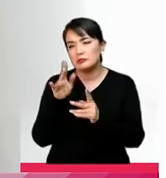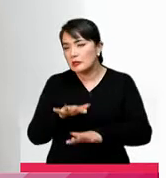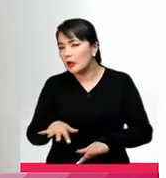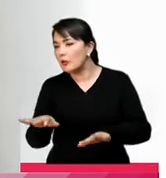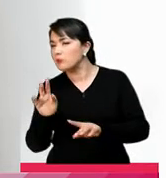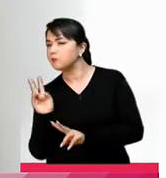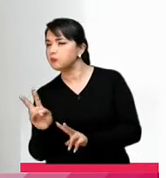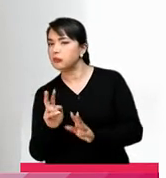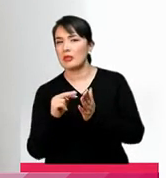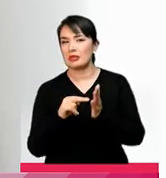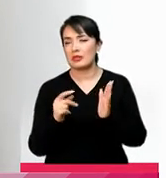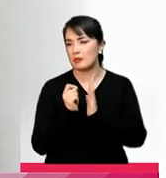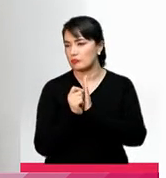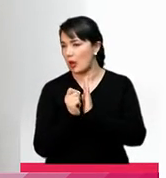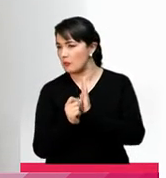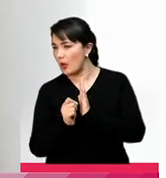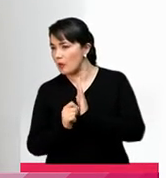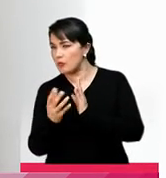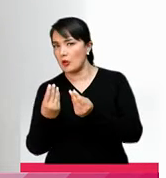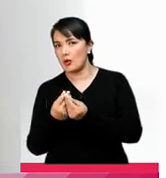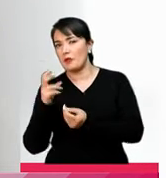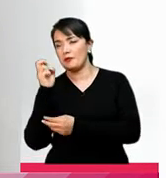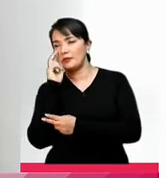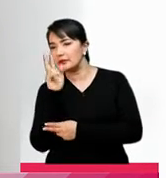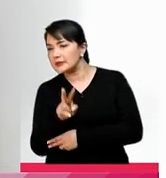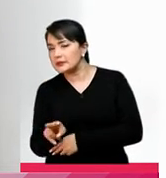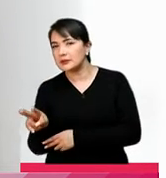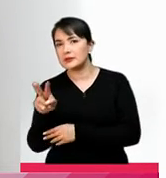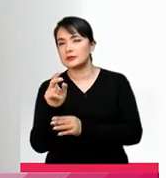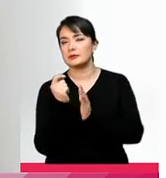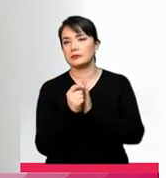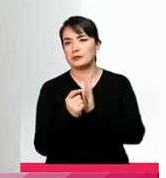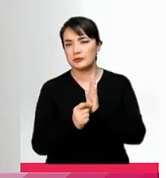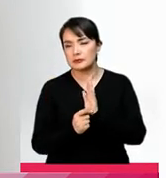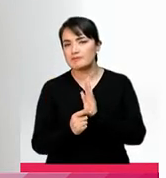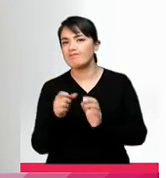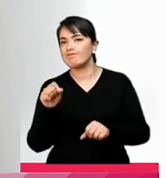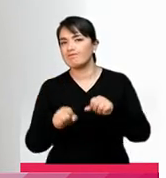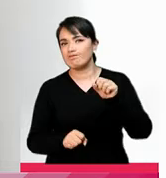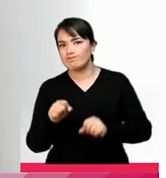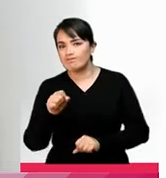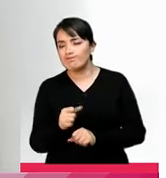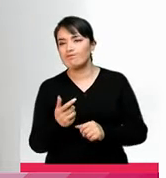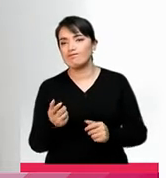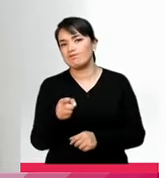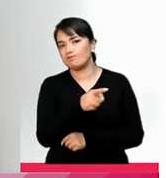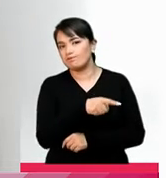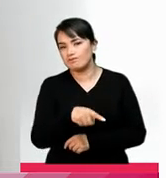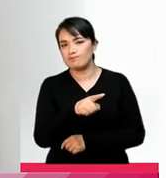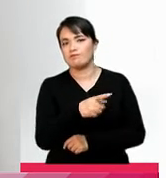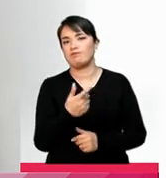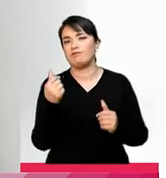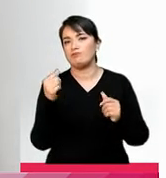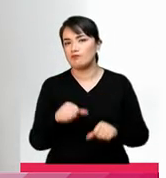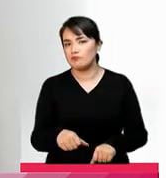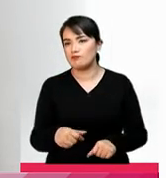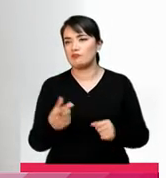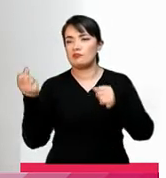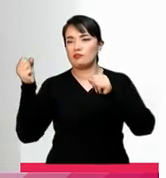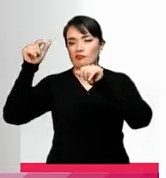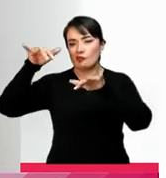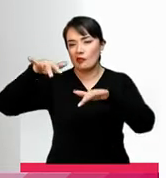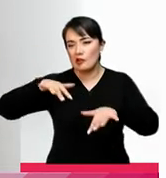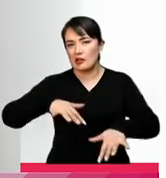técnicas por parte de la fiscalía general de la nación al parecer se estarían presentando vertimientos de